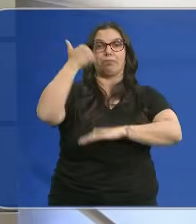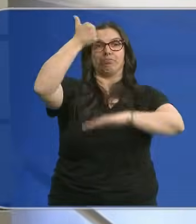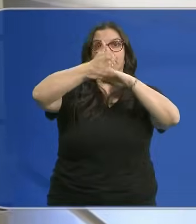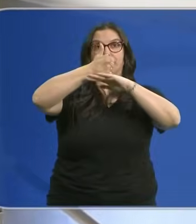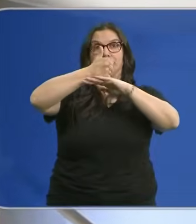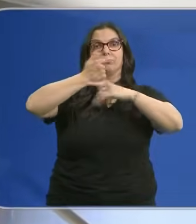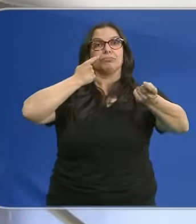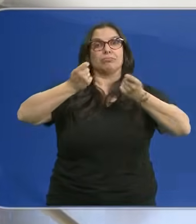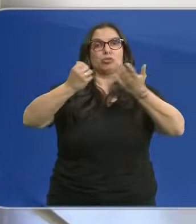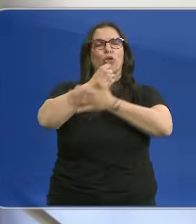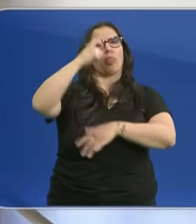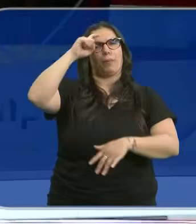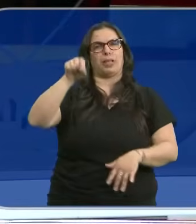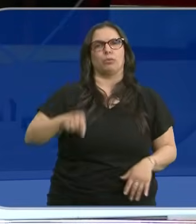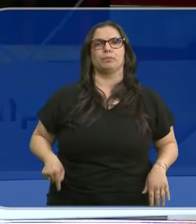la trama.